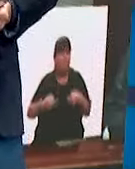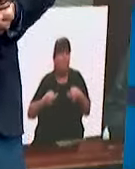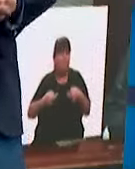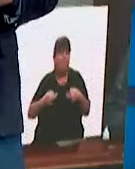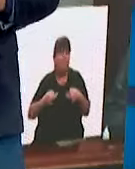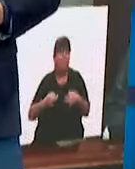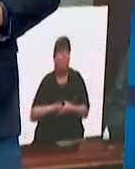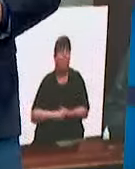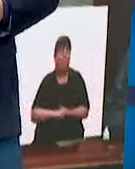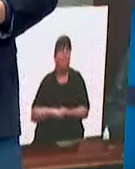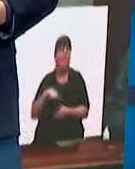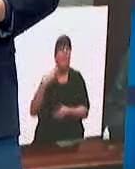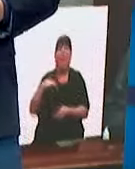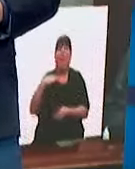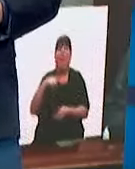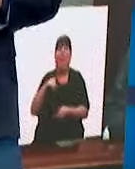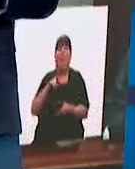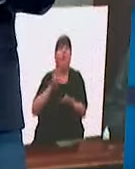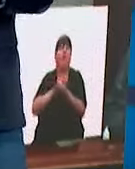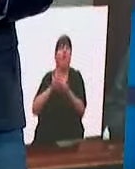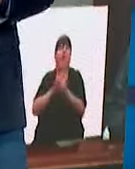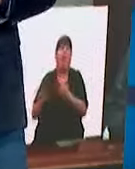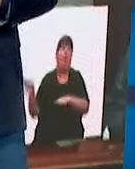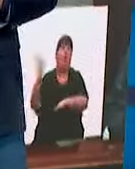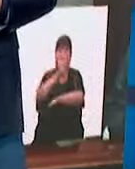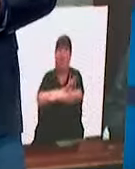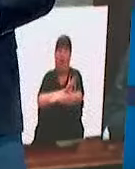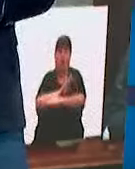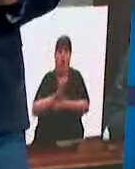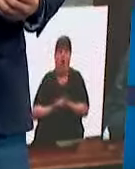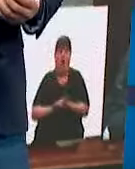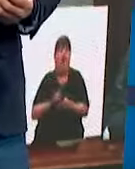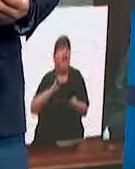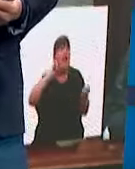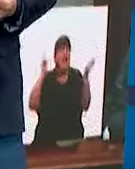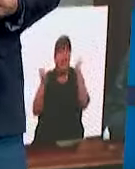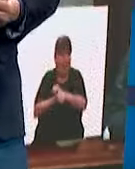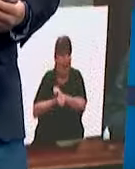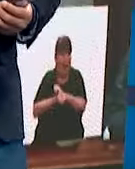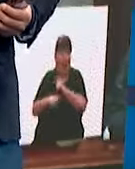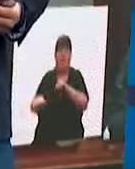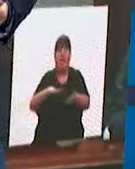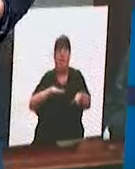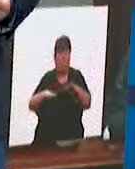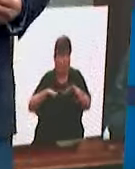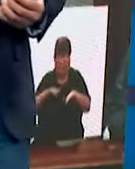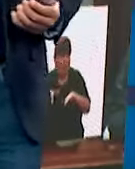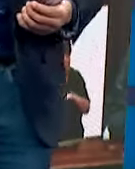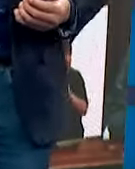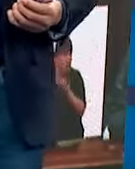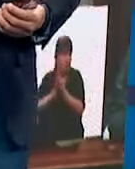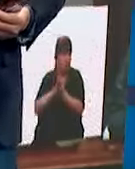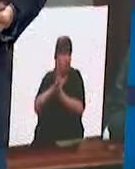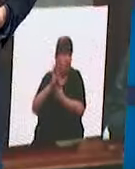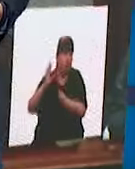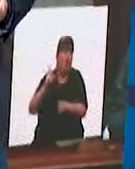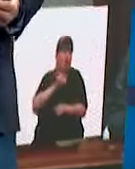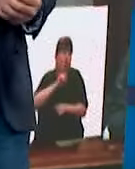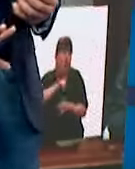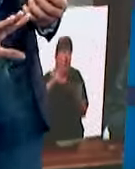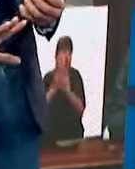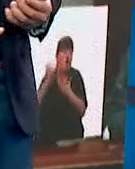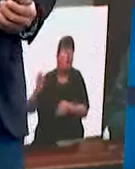Alberto Fernández y Sergio Massa, manda el proyecto para eliminar ganancias, Milei levantó la mano y dijo, yo también voto claro, a